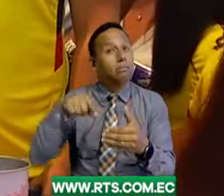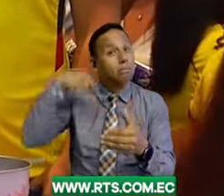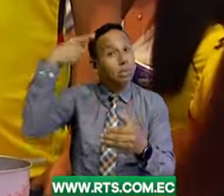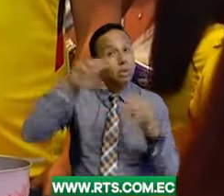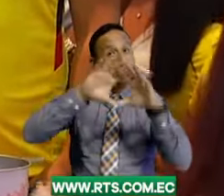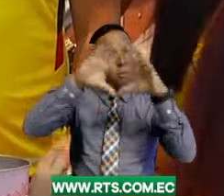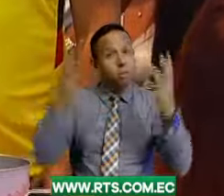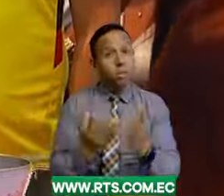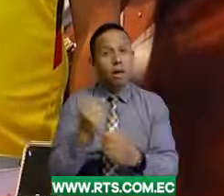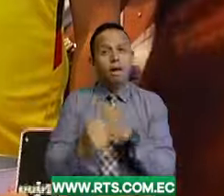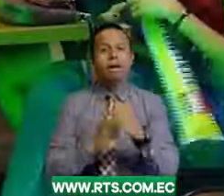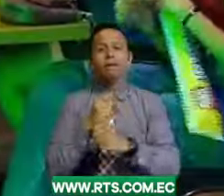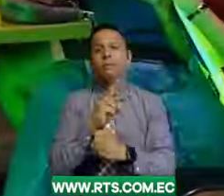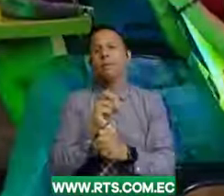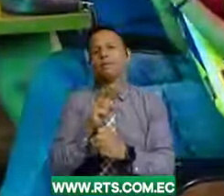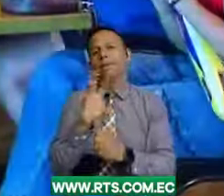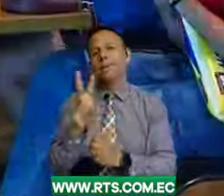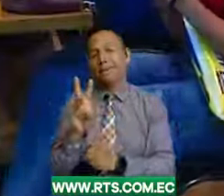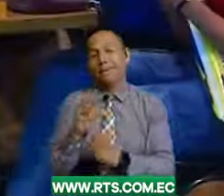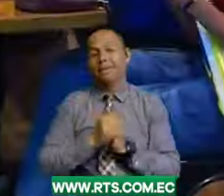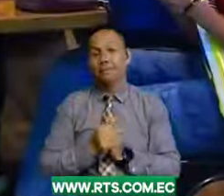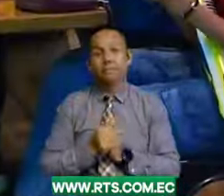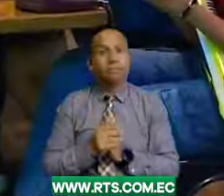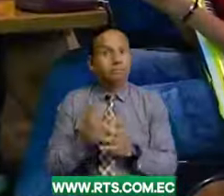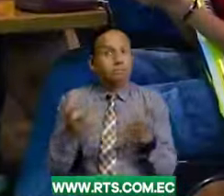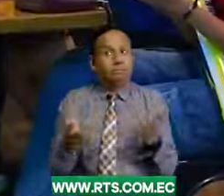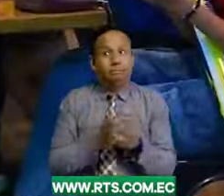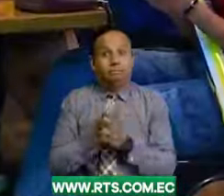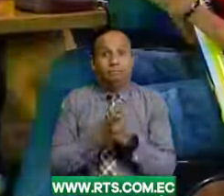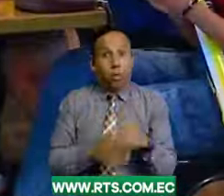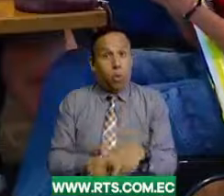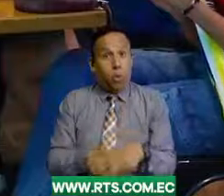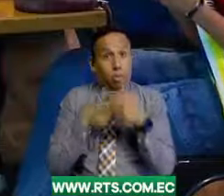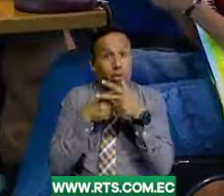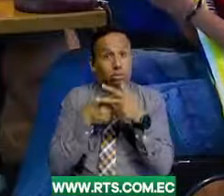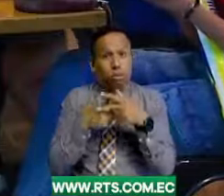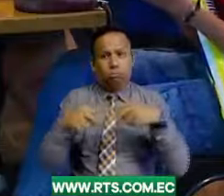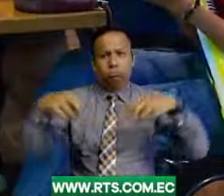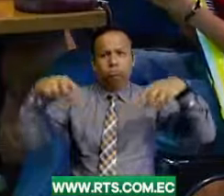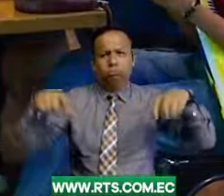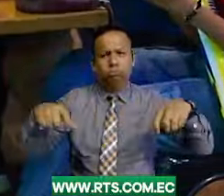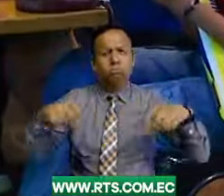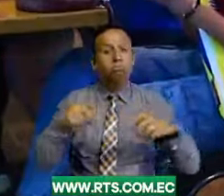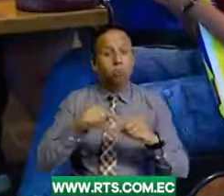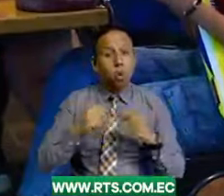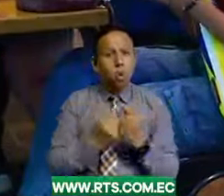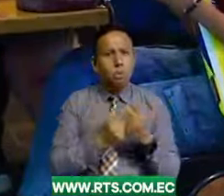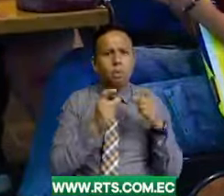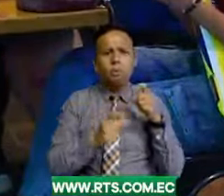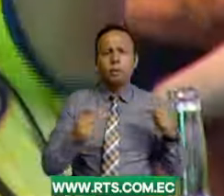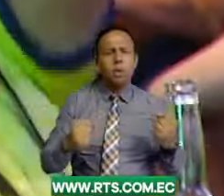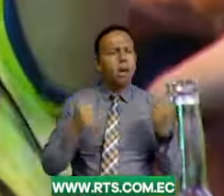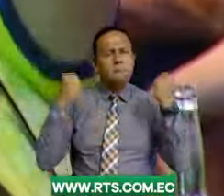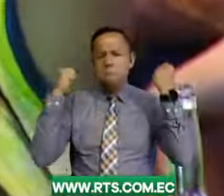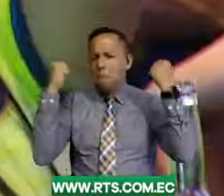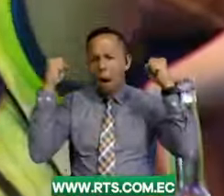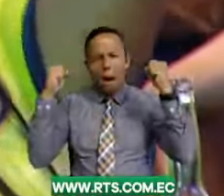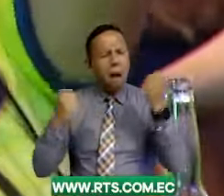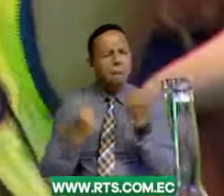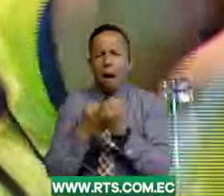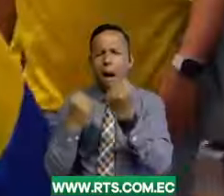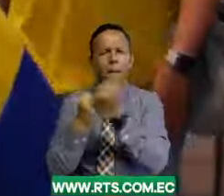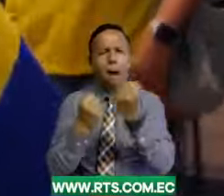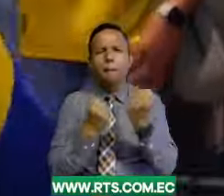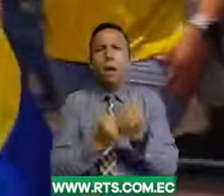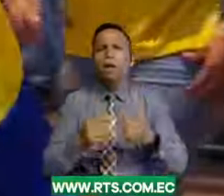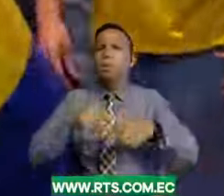Mundial 2026. Las barras al iniciar el encuentro deportivo fueron claves para que las familias y amigos reunidos en